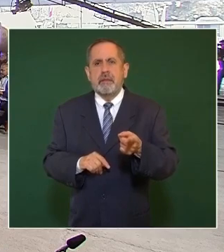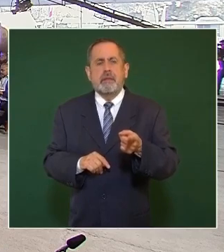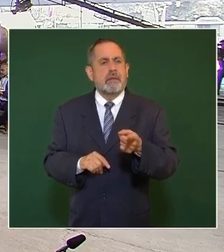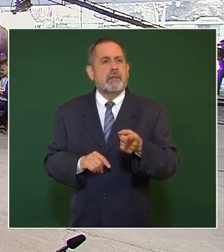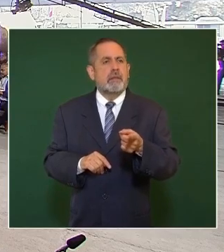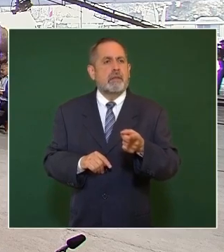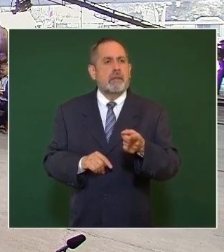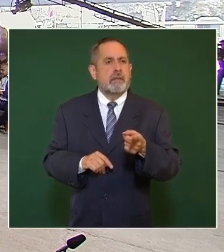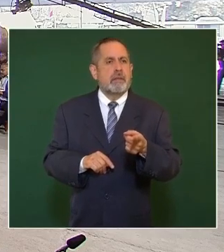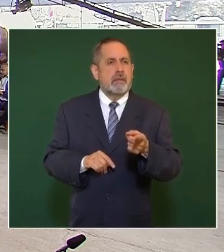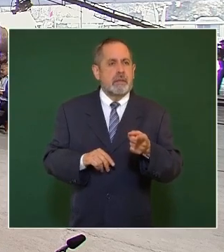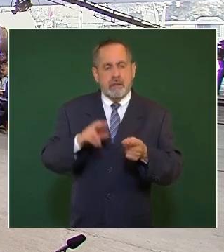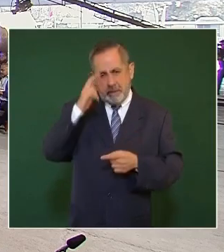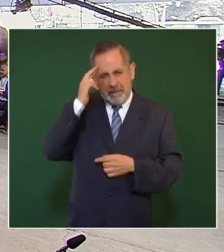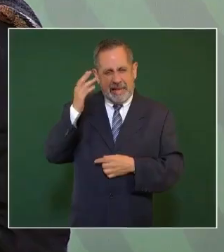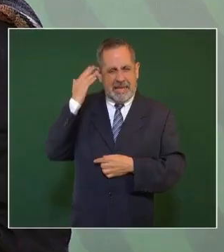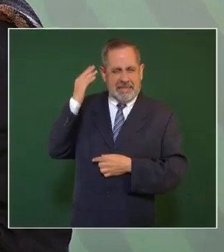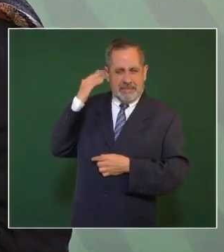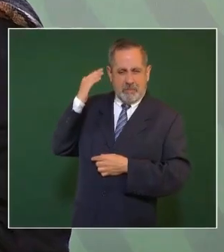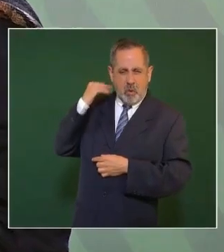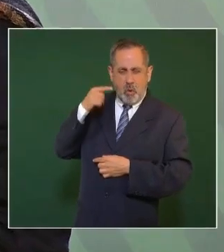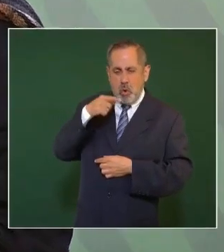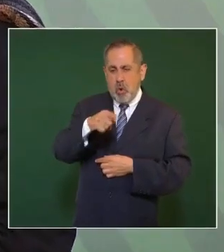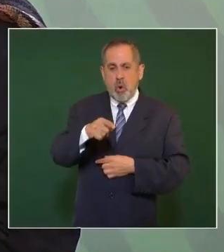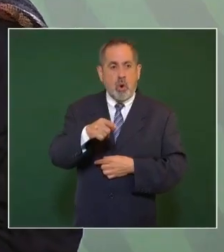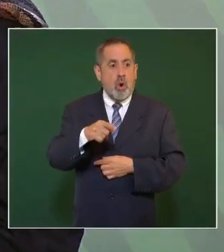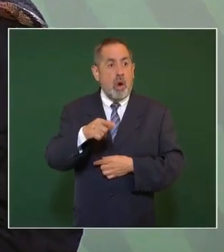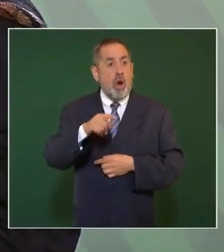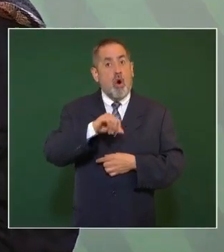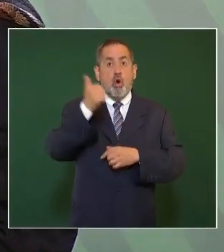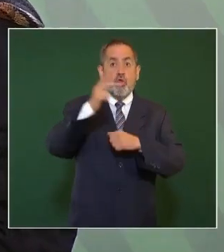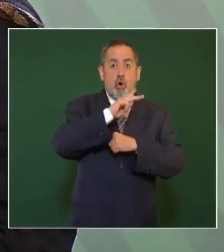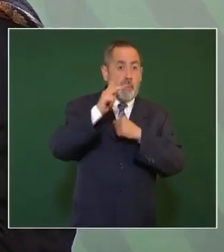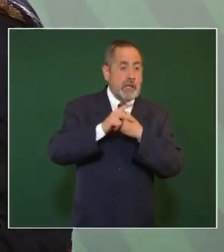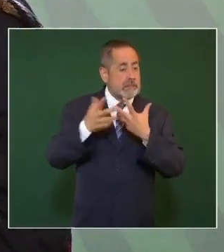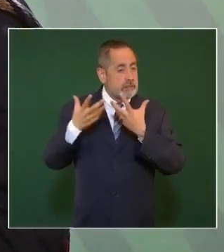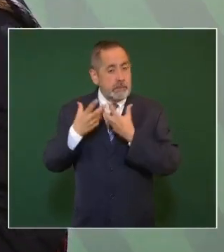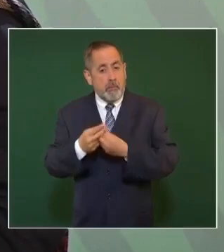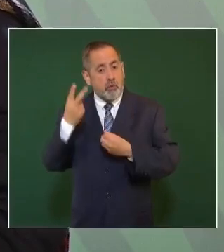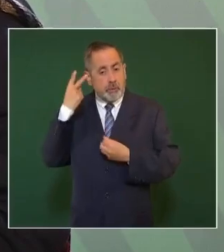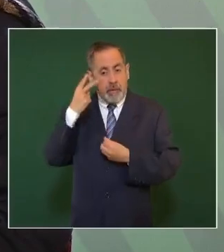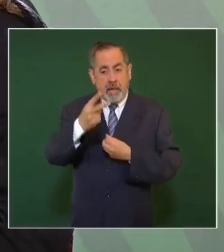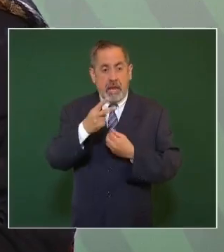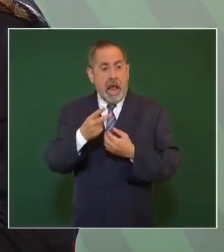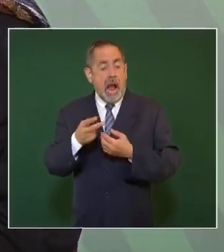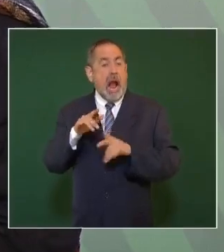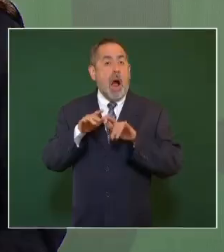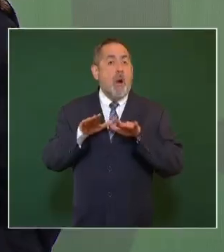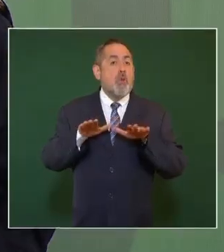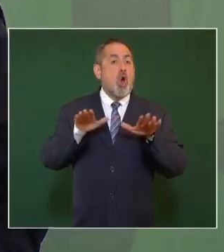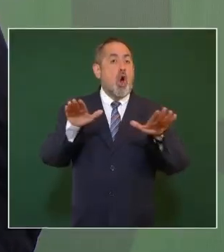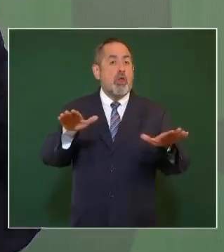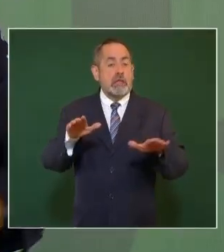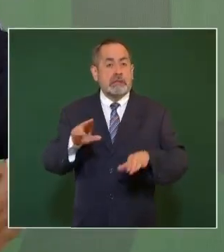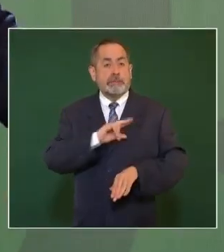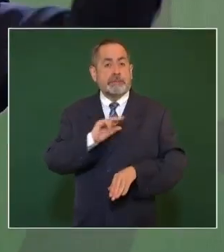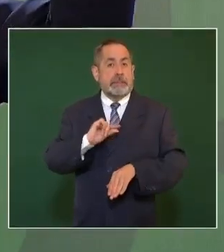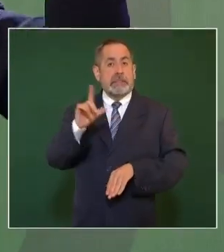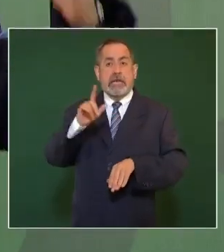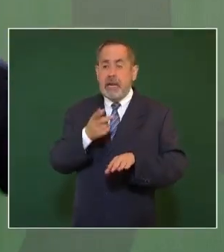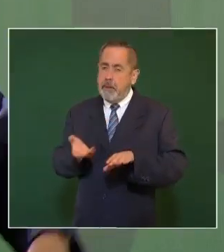llevaban al extranjero a los periodistas en un avión especial.